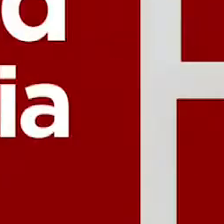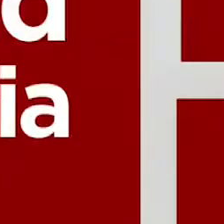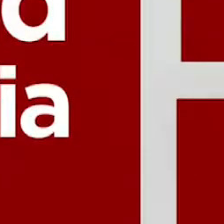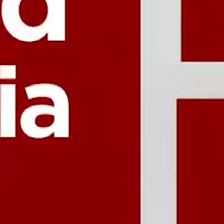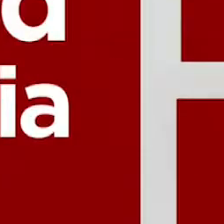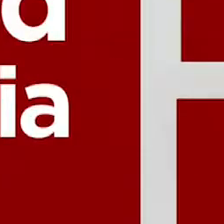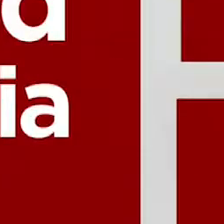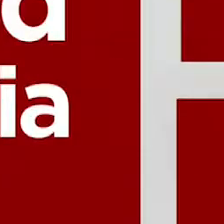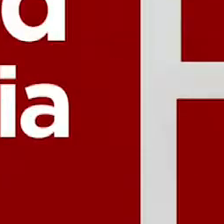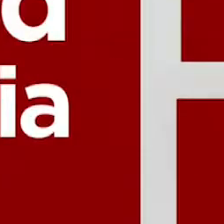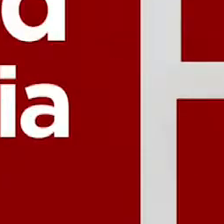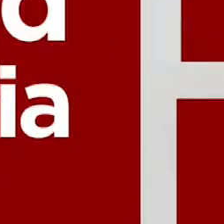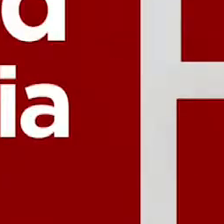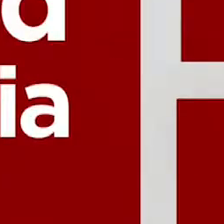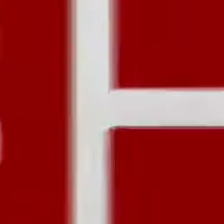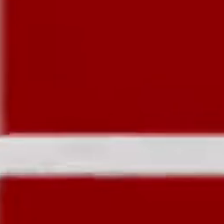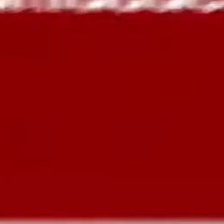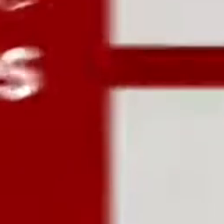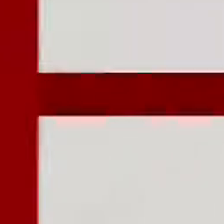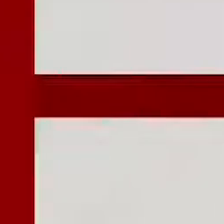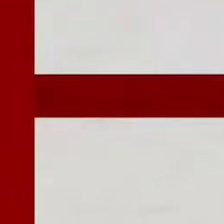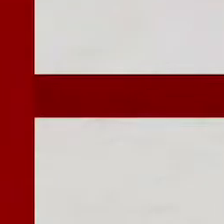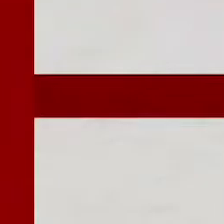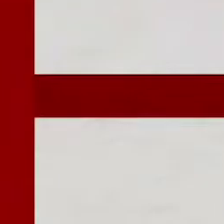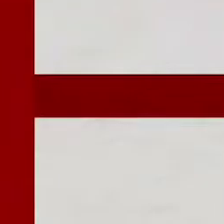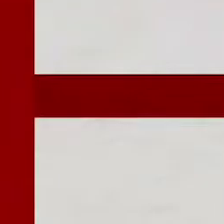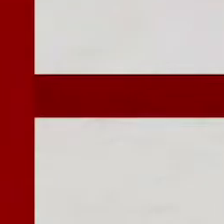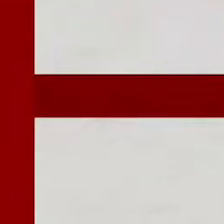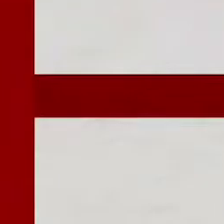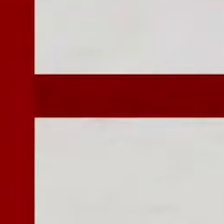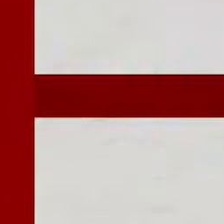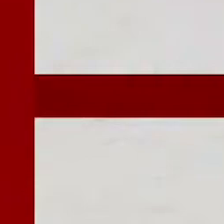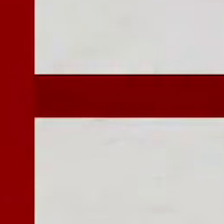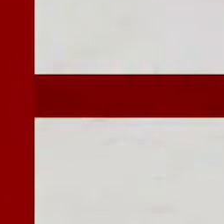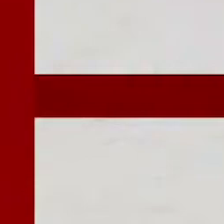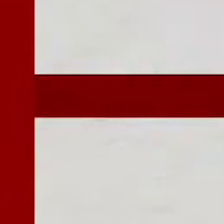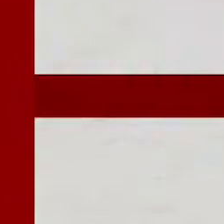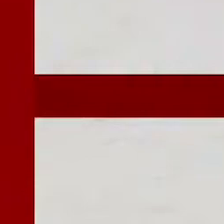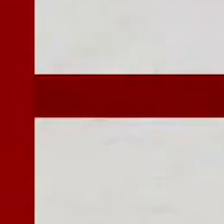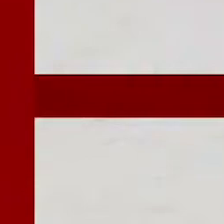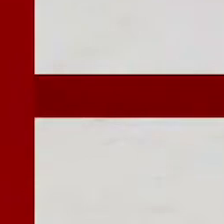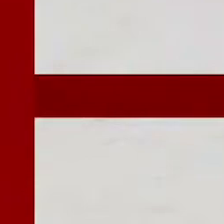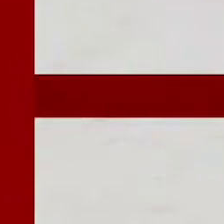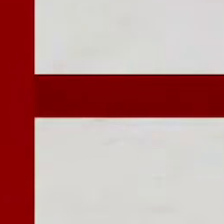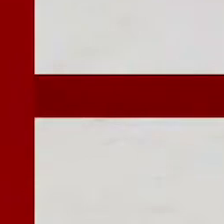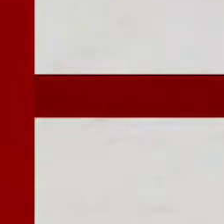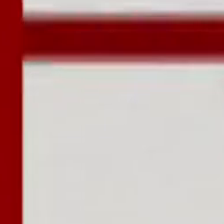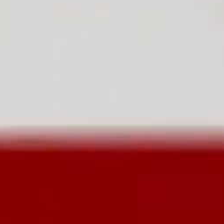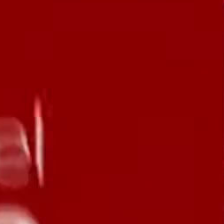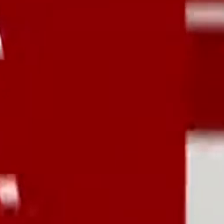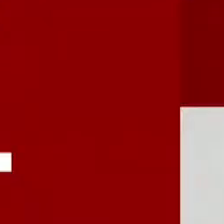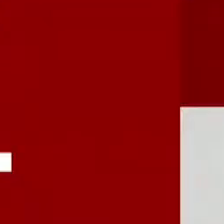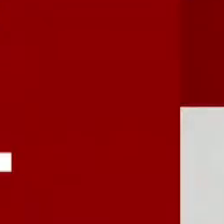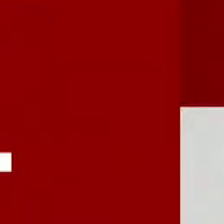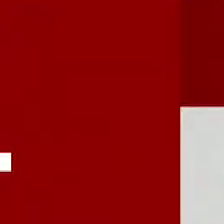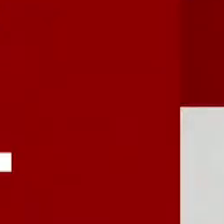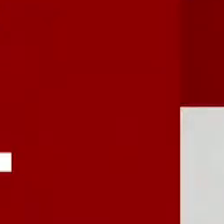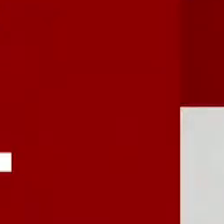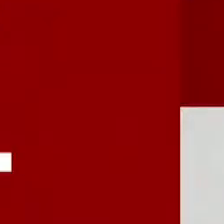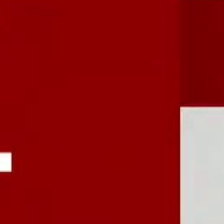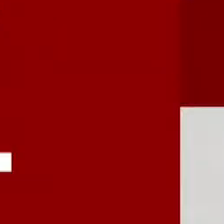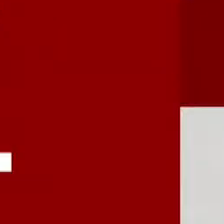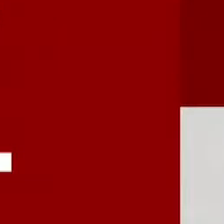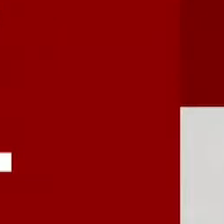construcción de la verdad y la memoria histórica, realizaran un servicio social a favor de sus comunidades, cumplieran con el proceso